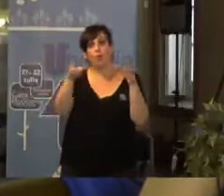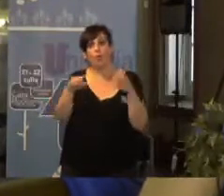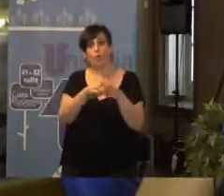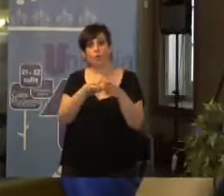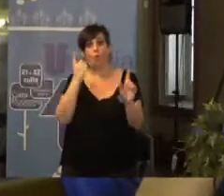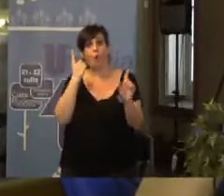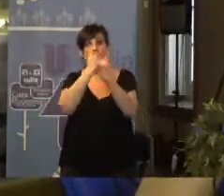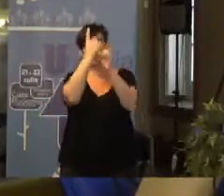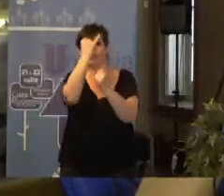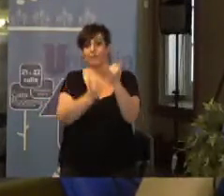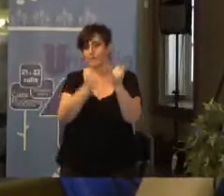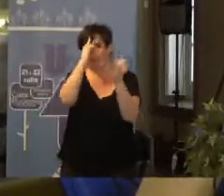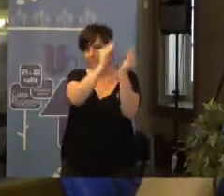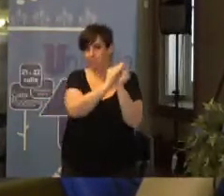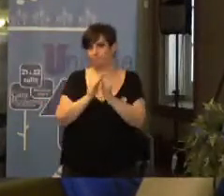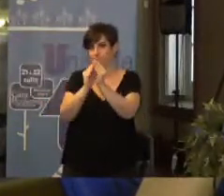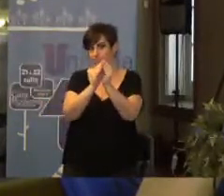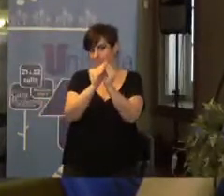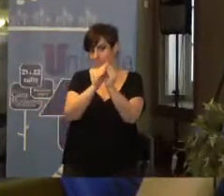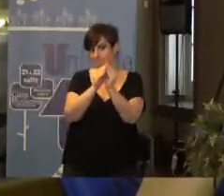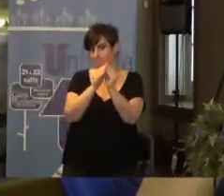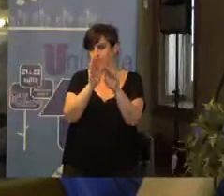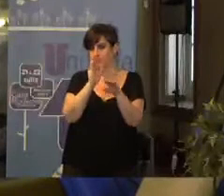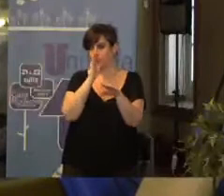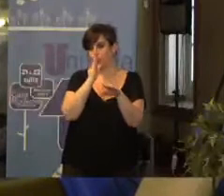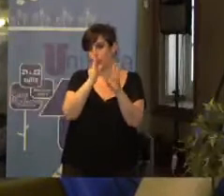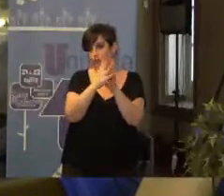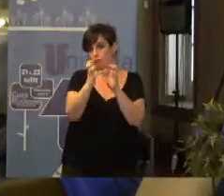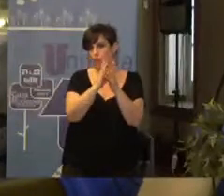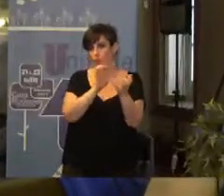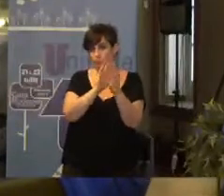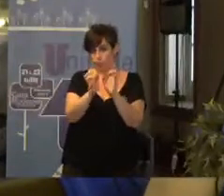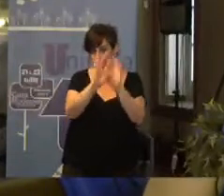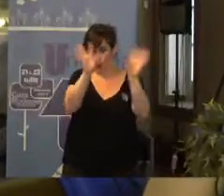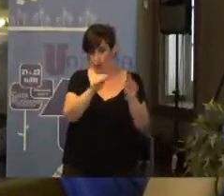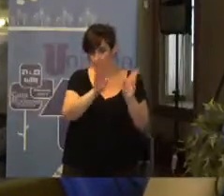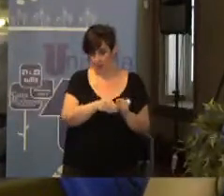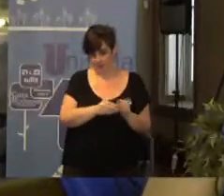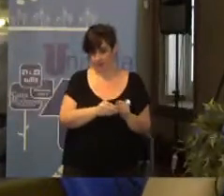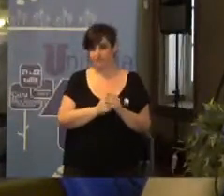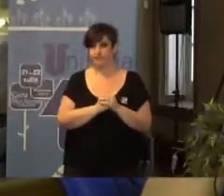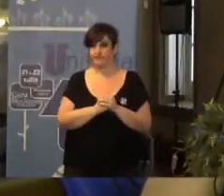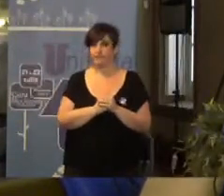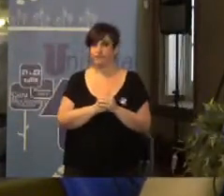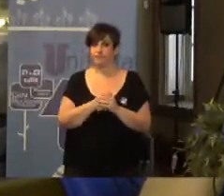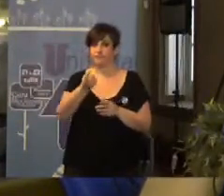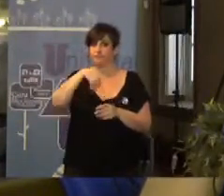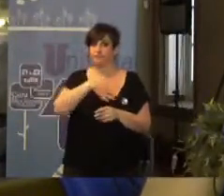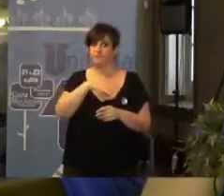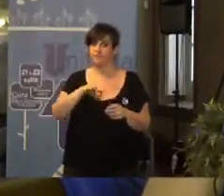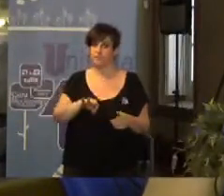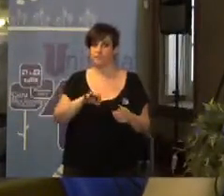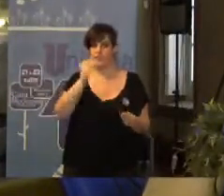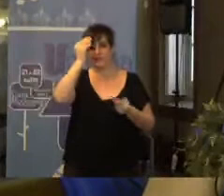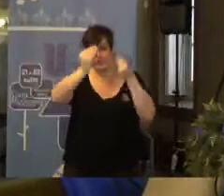nesas conclusións que virán agora, a partir de setembro, nesa segunda fase de traballo do Observatorio Demográfico. Poderíamos darlle unha pensada de